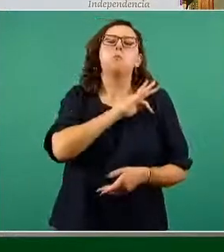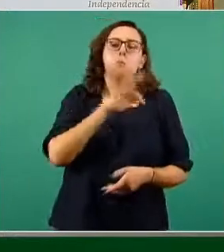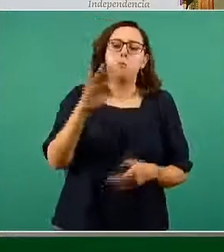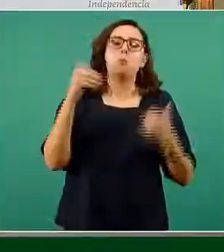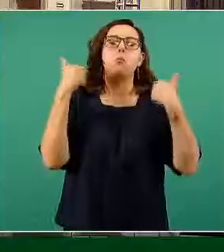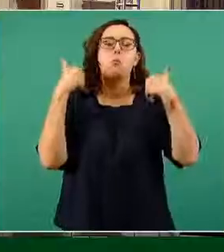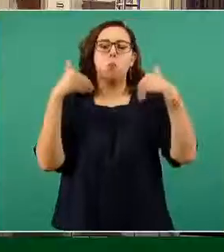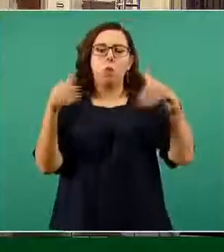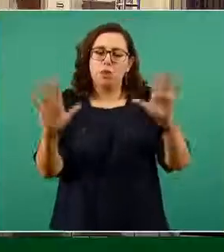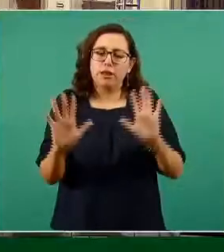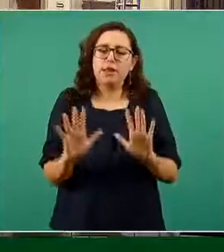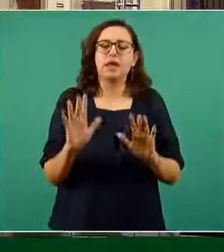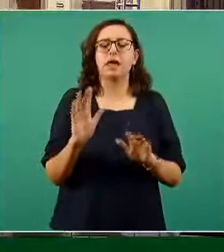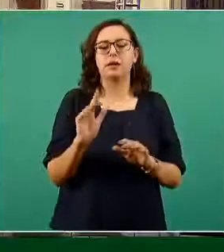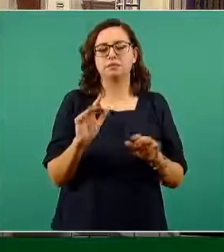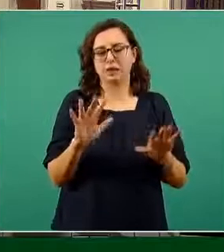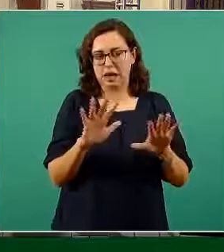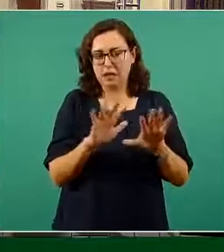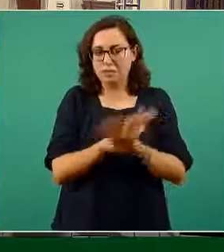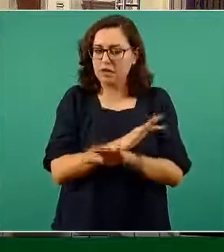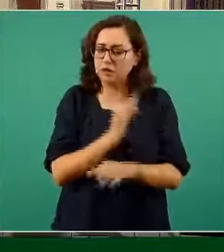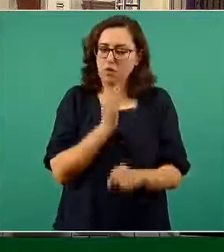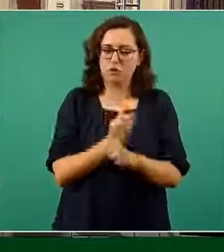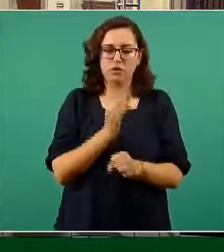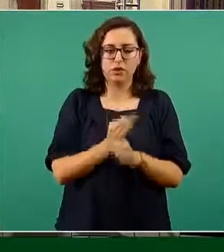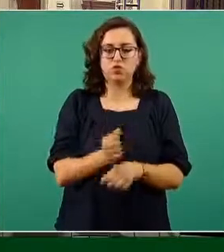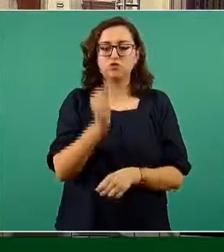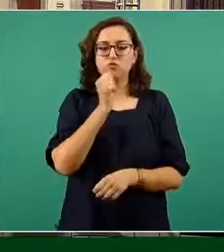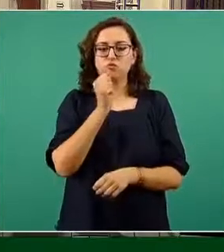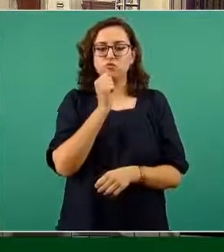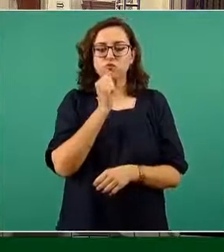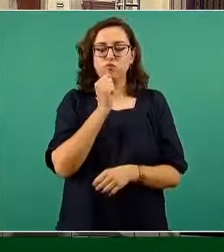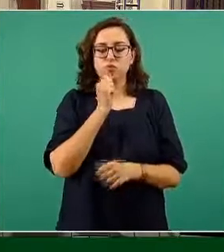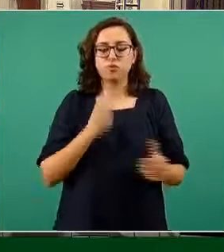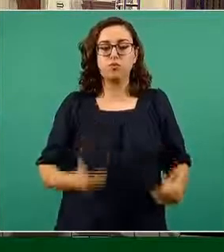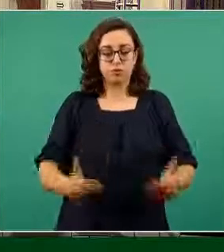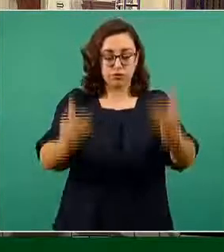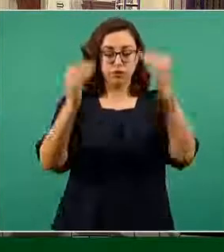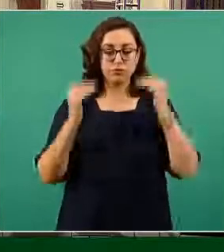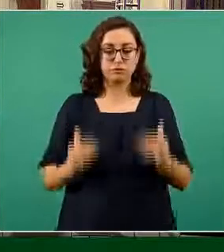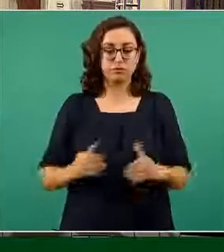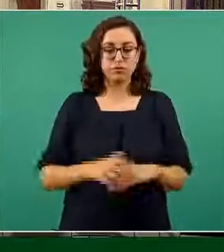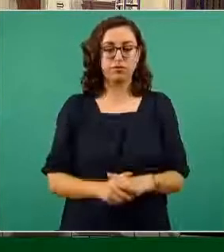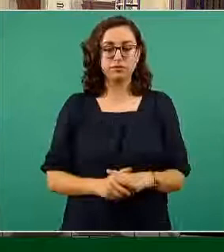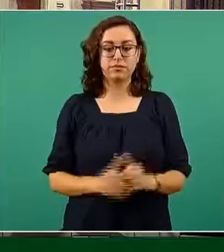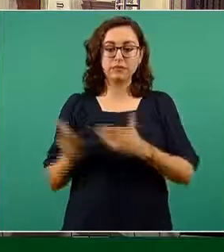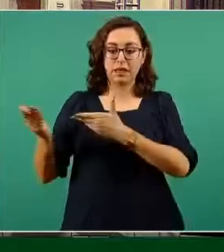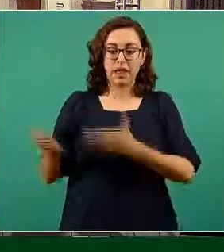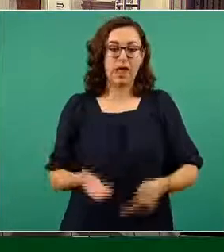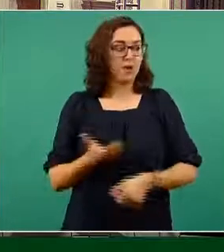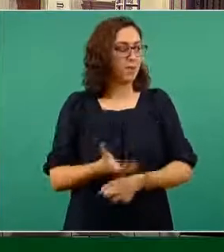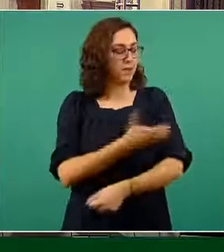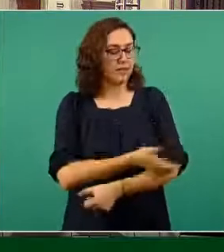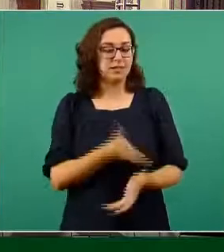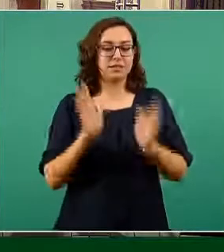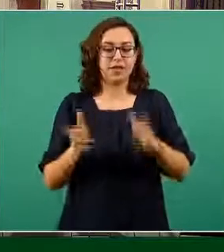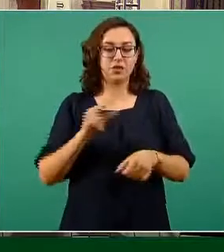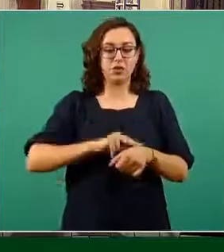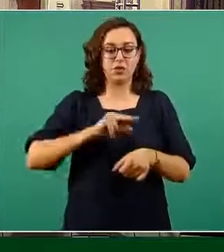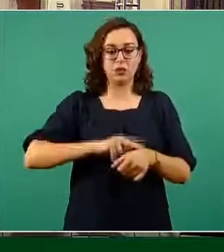de recomendaciones, pero por el momento no. Si vemos por favor. Ya se encuentra con nosotros, doctor López